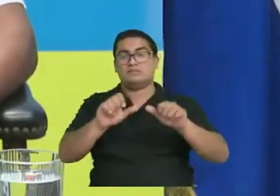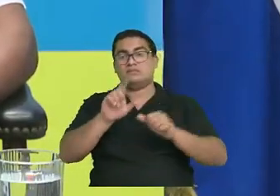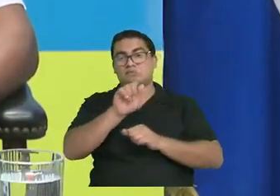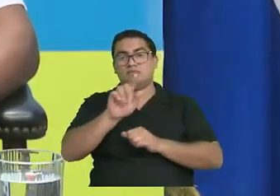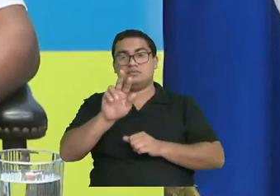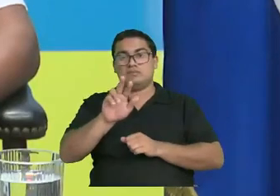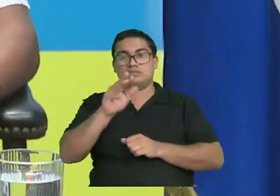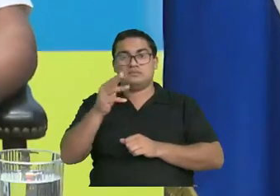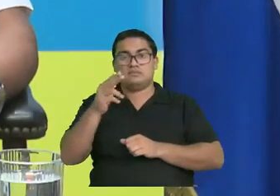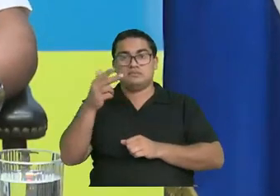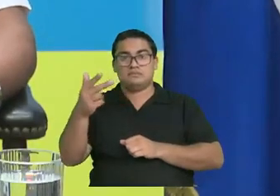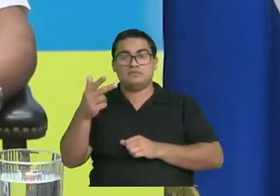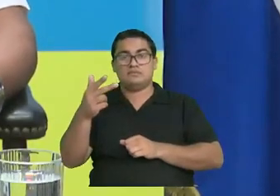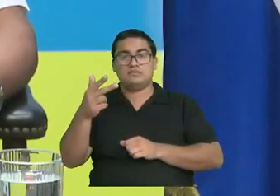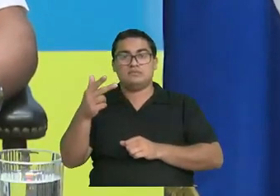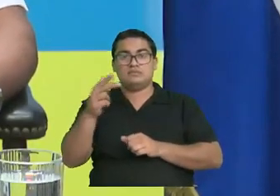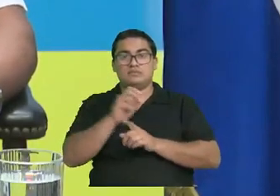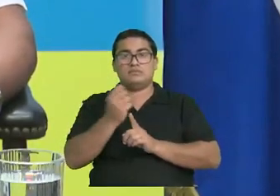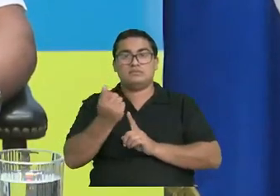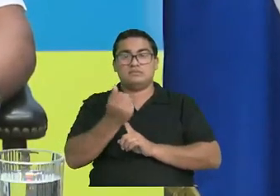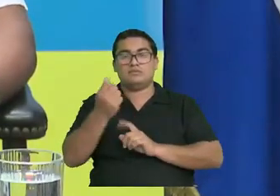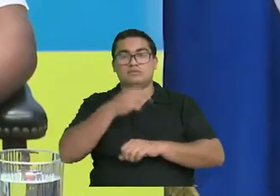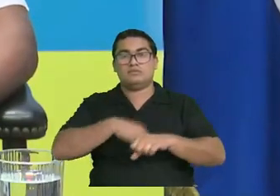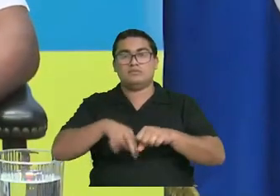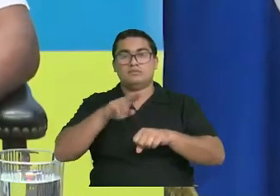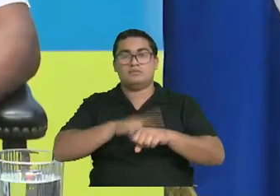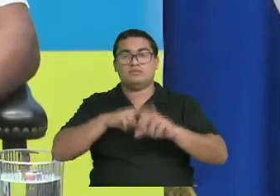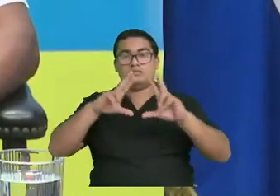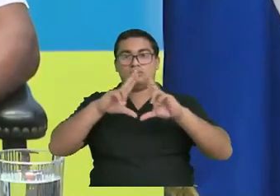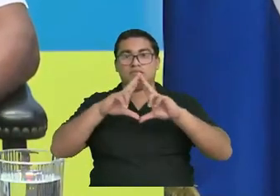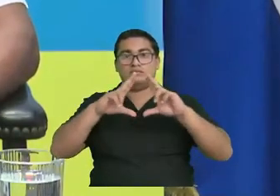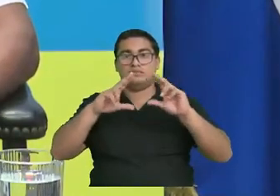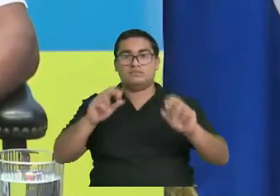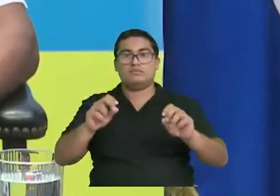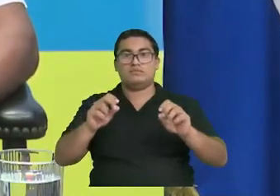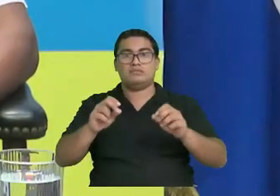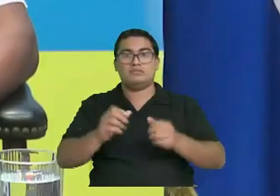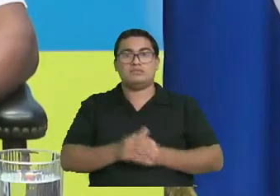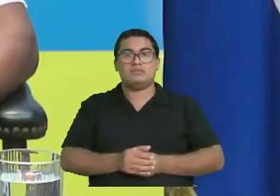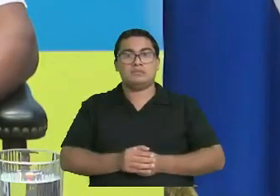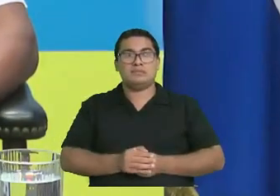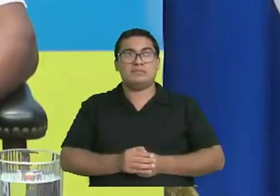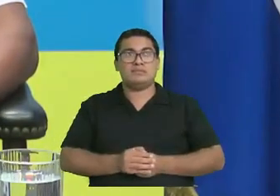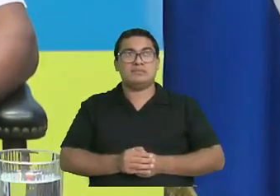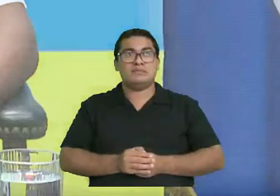en la programación del canal 98, el canal parlamentario, el canal de la Asamblea Nacional.